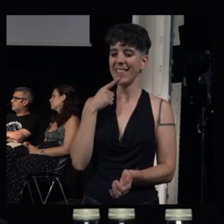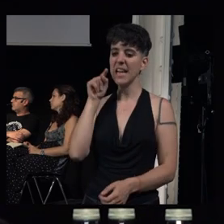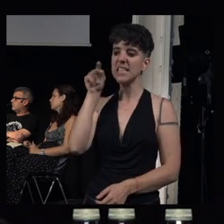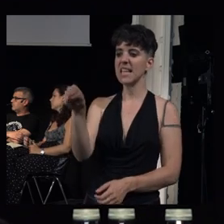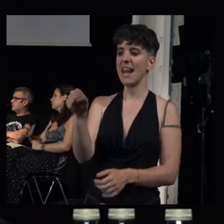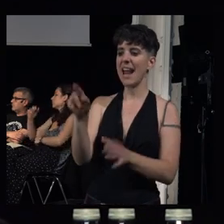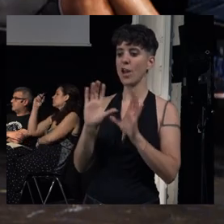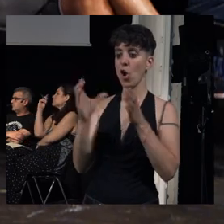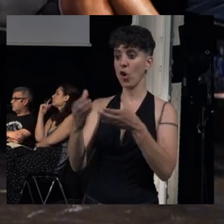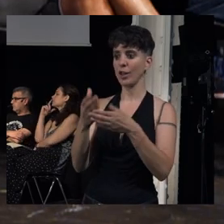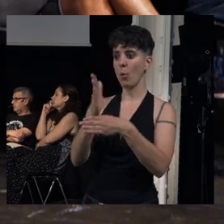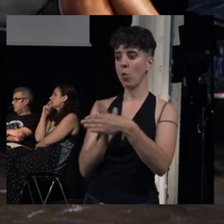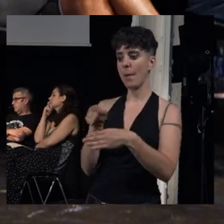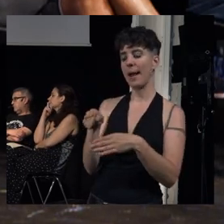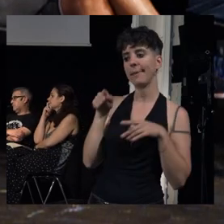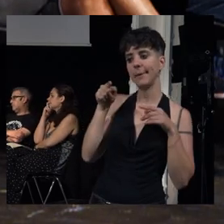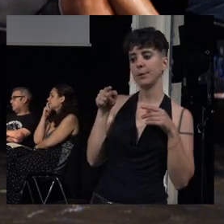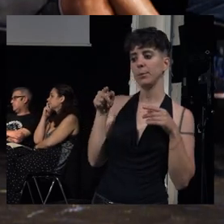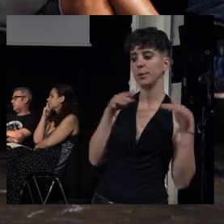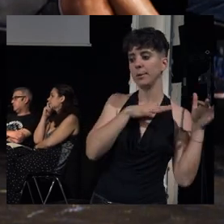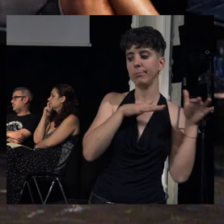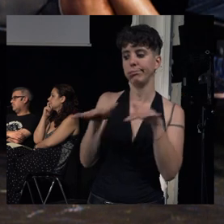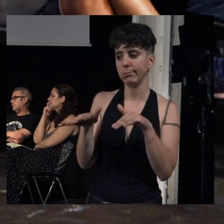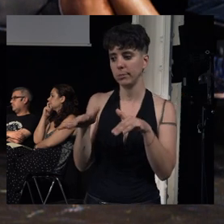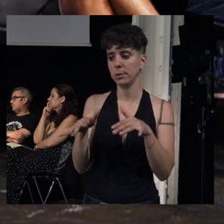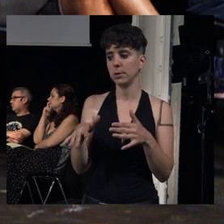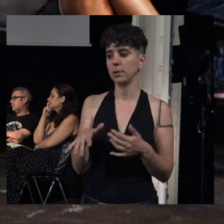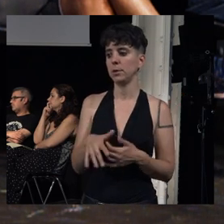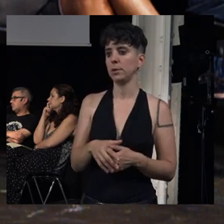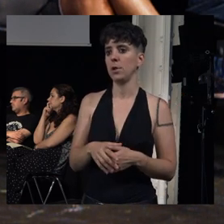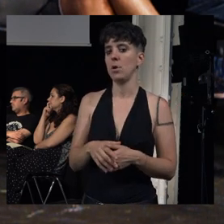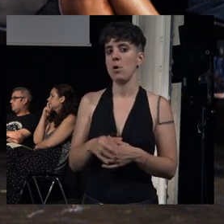también del colectivo, ¿vale?, o a una determinada